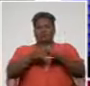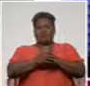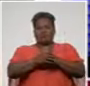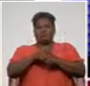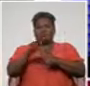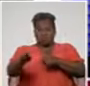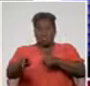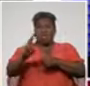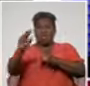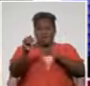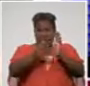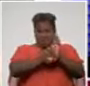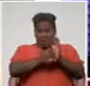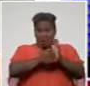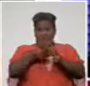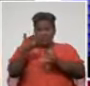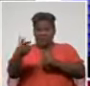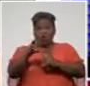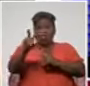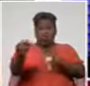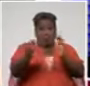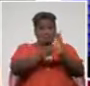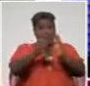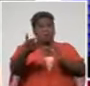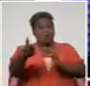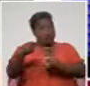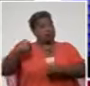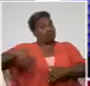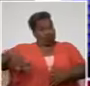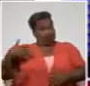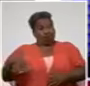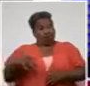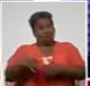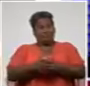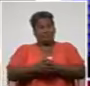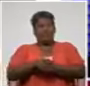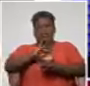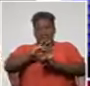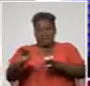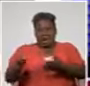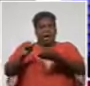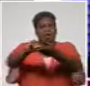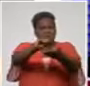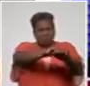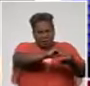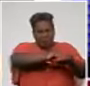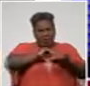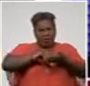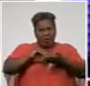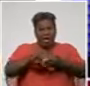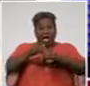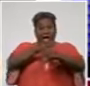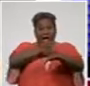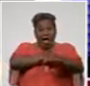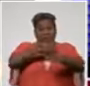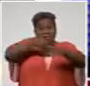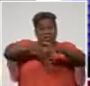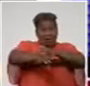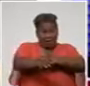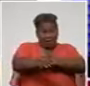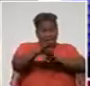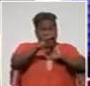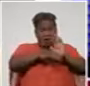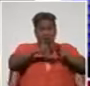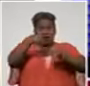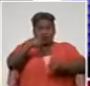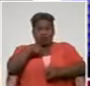considerable en las condiciones en las que estamos y se ha venido ya aplicando. Fíjate, ahora antes de entrar aquí al programa me actualizaba con el órgano de